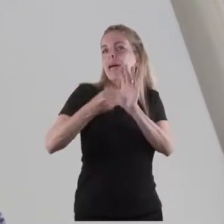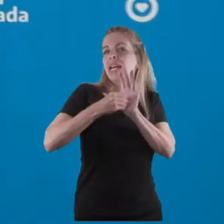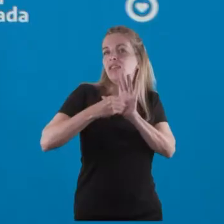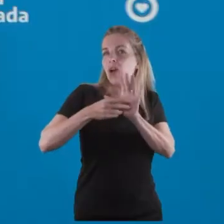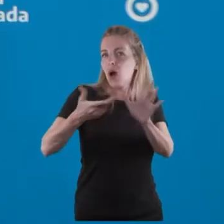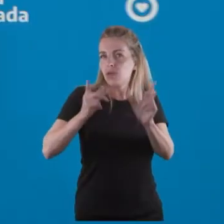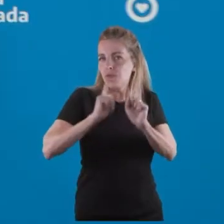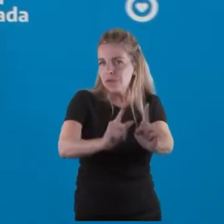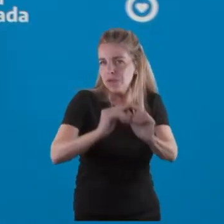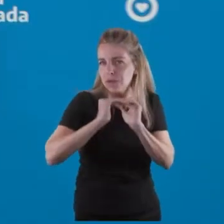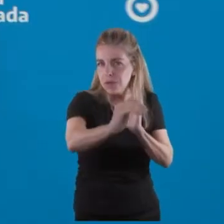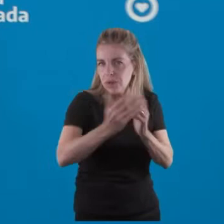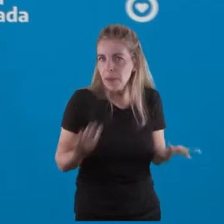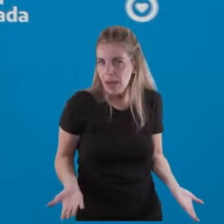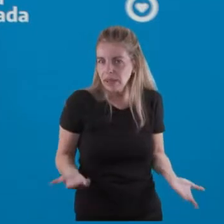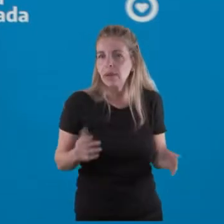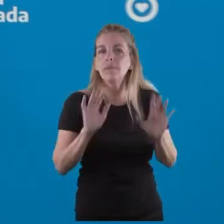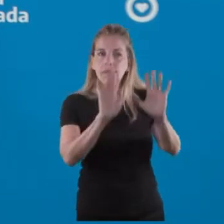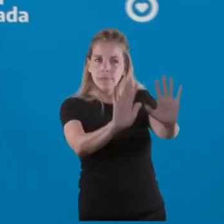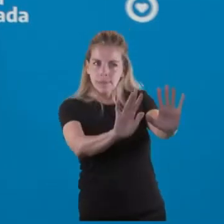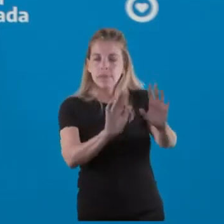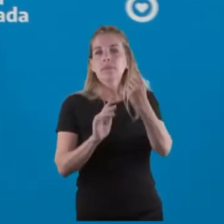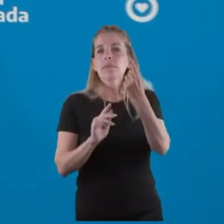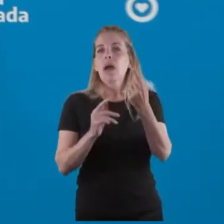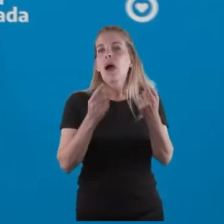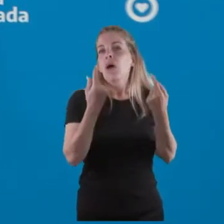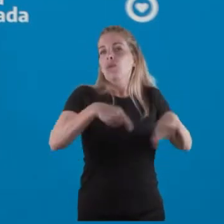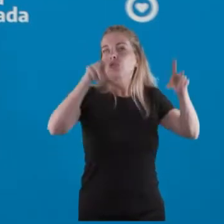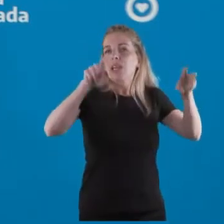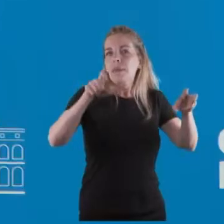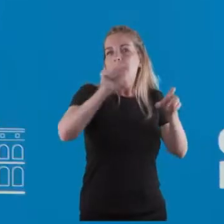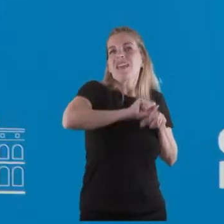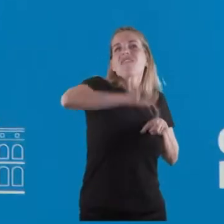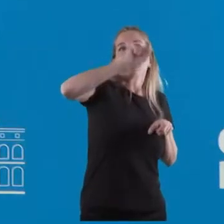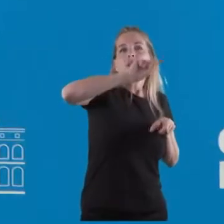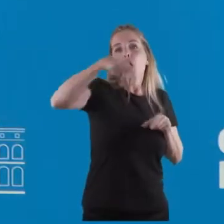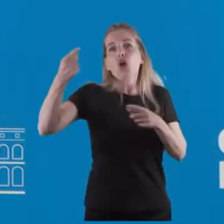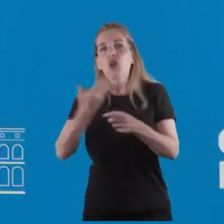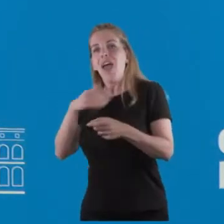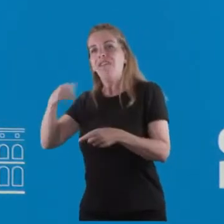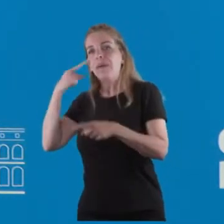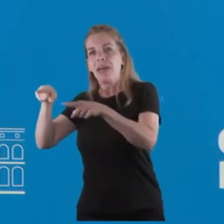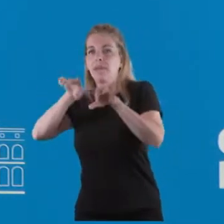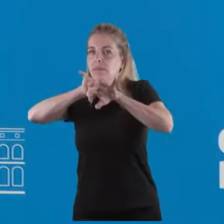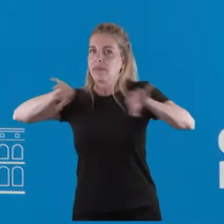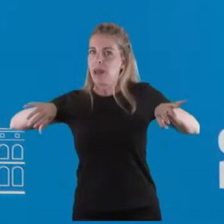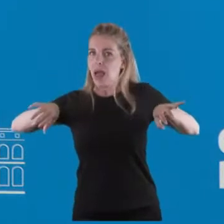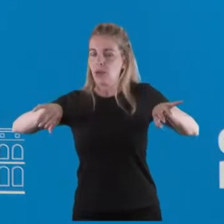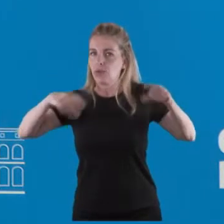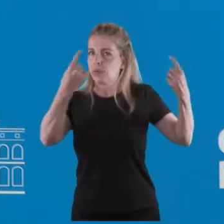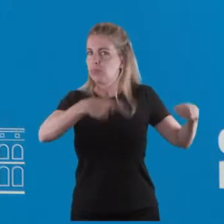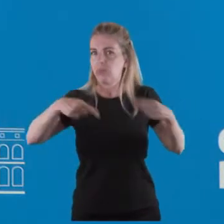juan pablo una cosa es la lucha contra la inflación y otra cosa el acuerdo con el fondo monetario internacional no tienen que ver una cosa con la otra